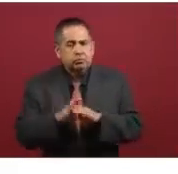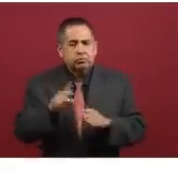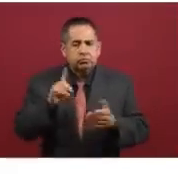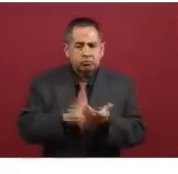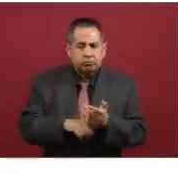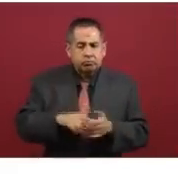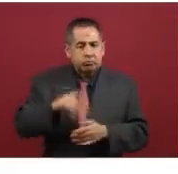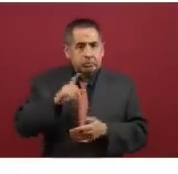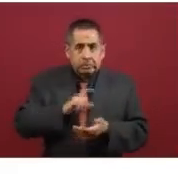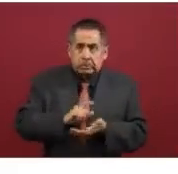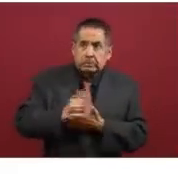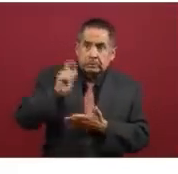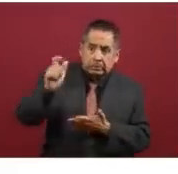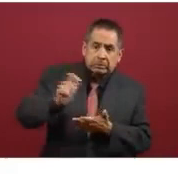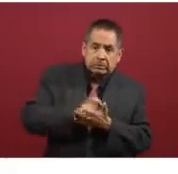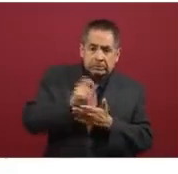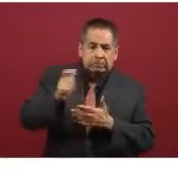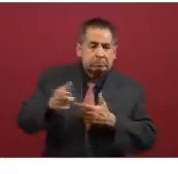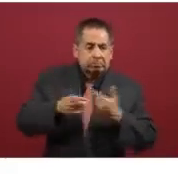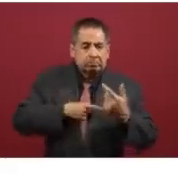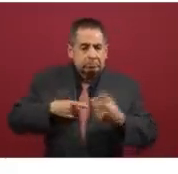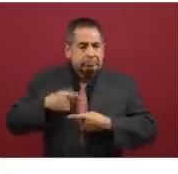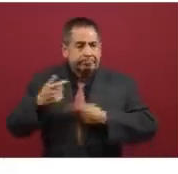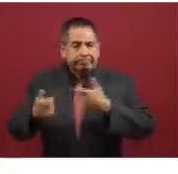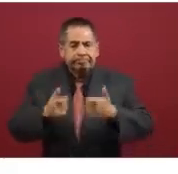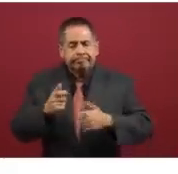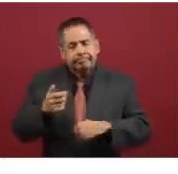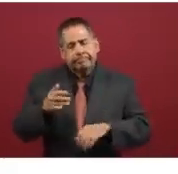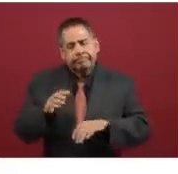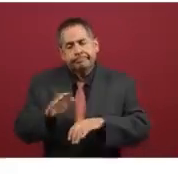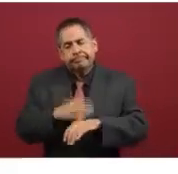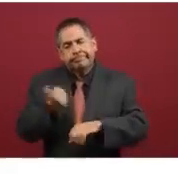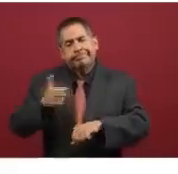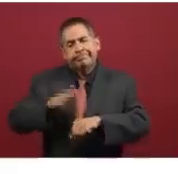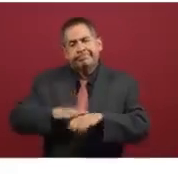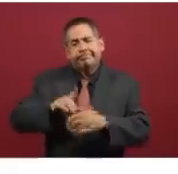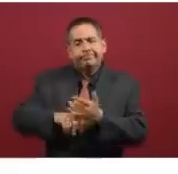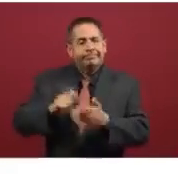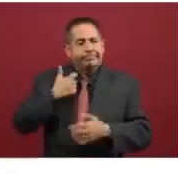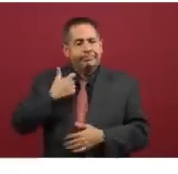monto de pago de ADEFAS de la administración anterior.